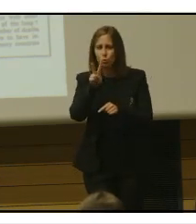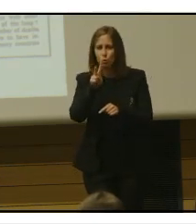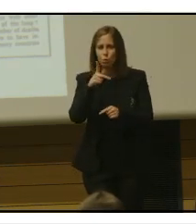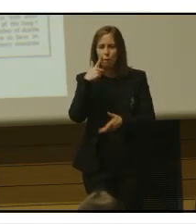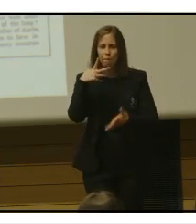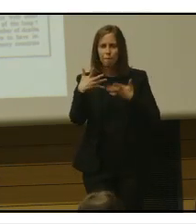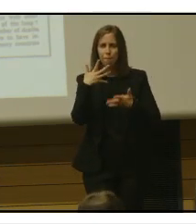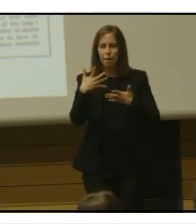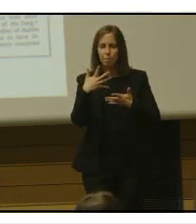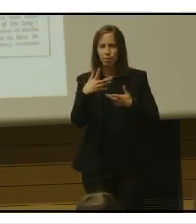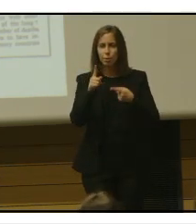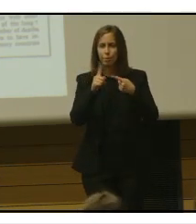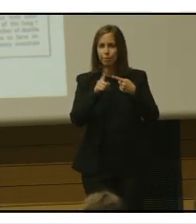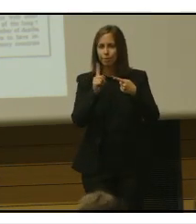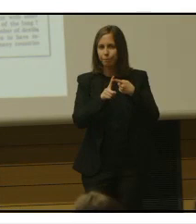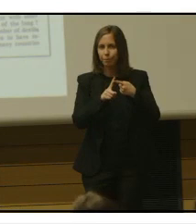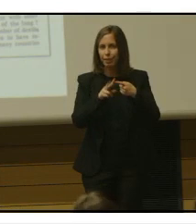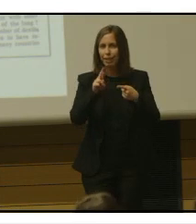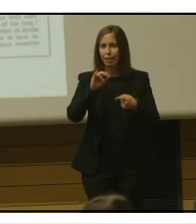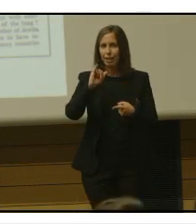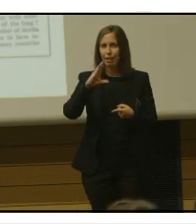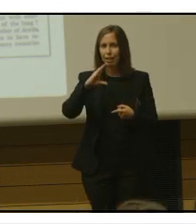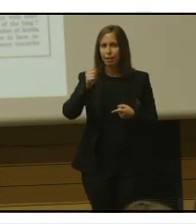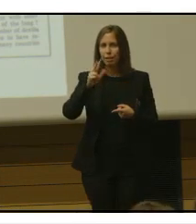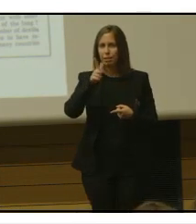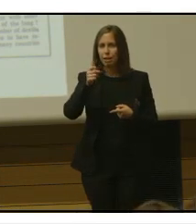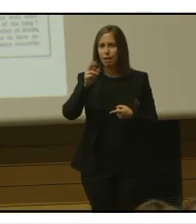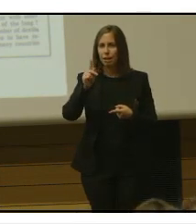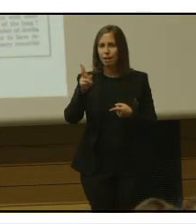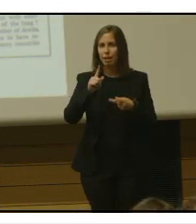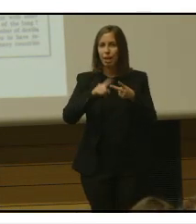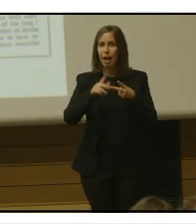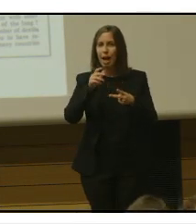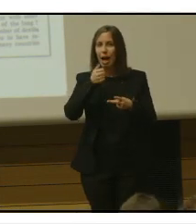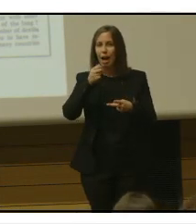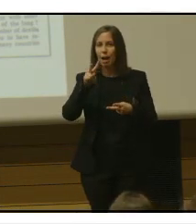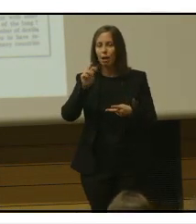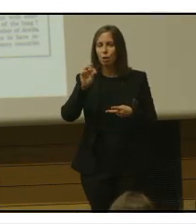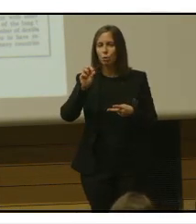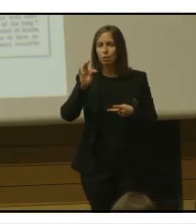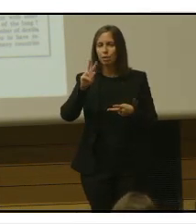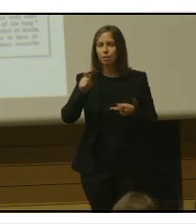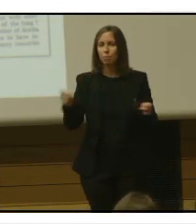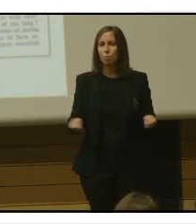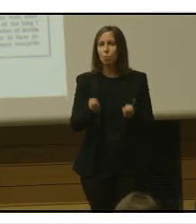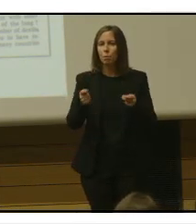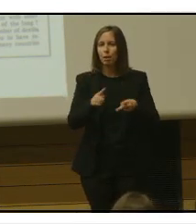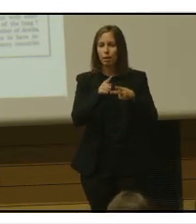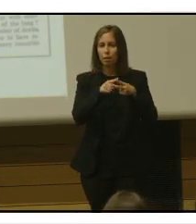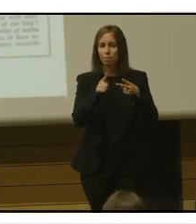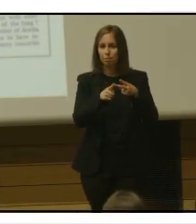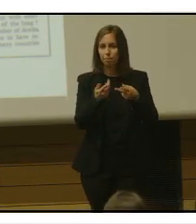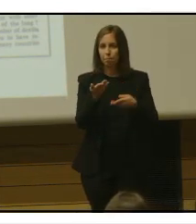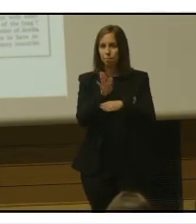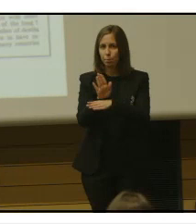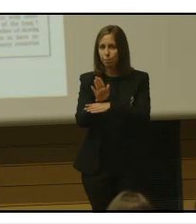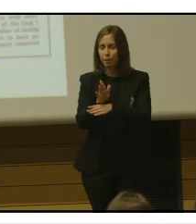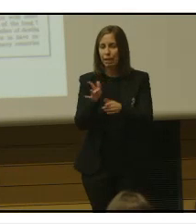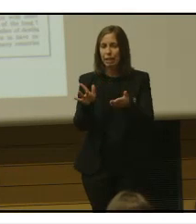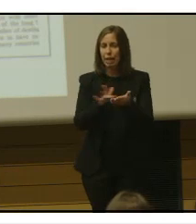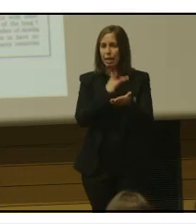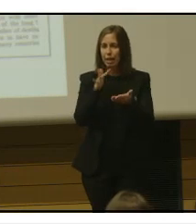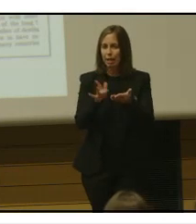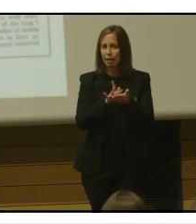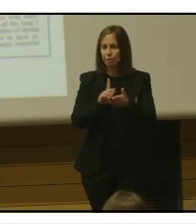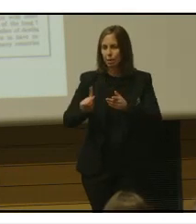muy renombrados, que son Richard Doyle y Austin Bradford Hill, publican otro trabajo en otra de las revistas que para nosotros es